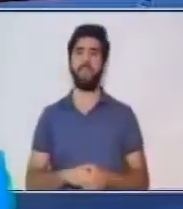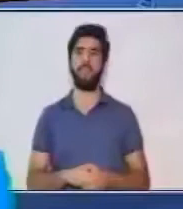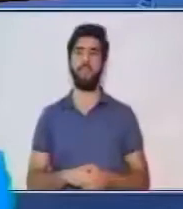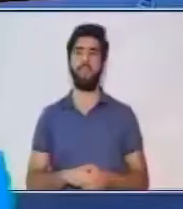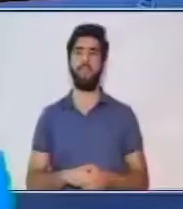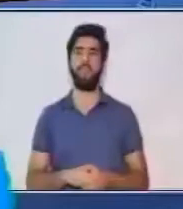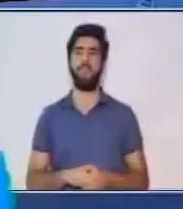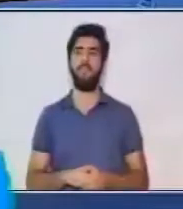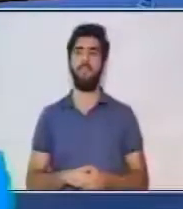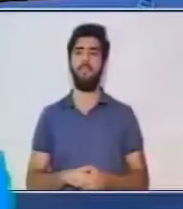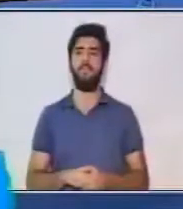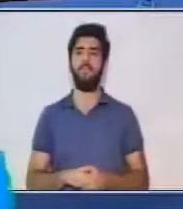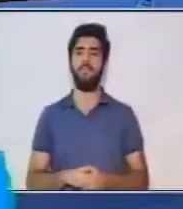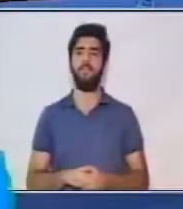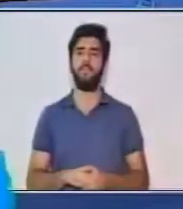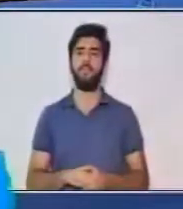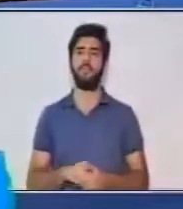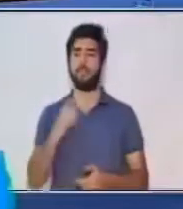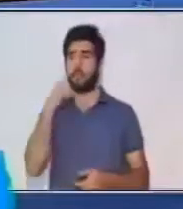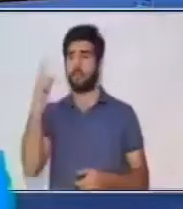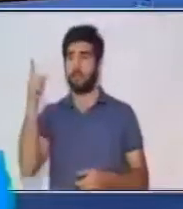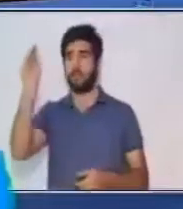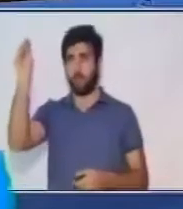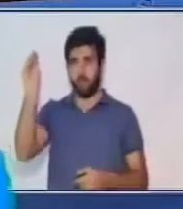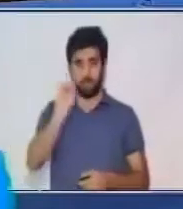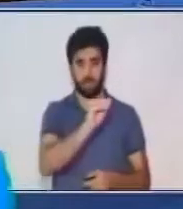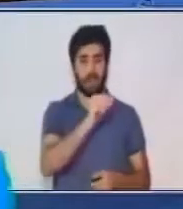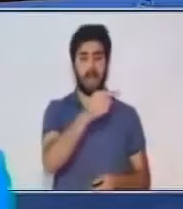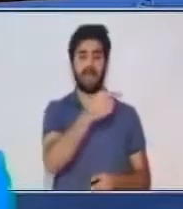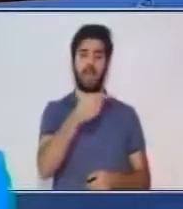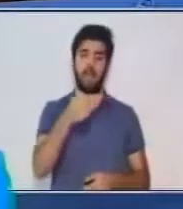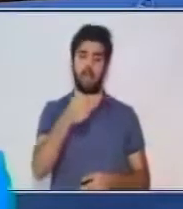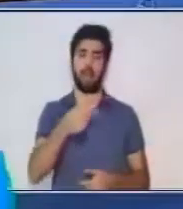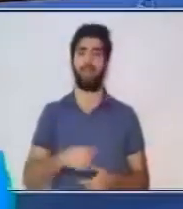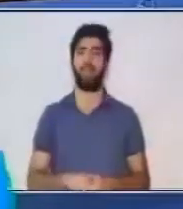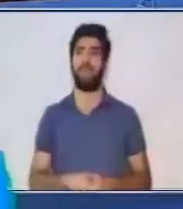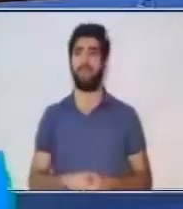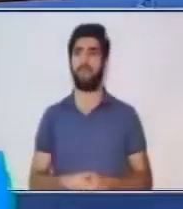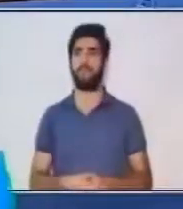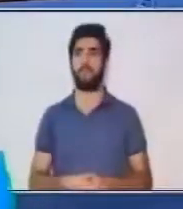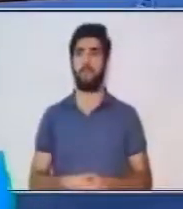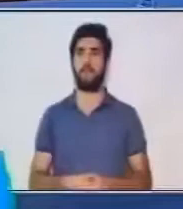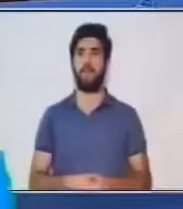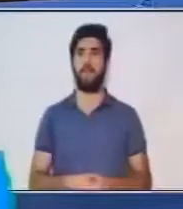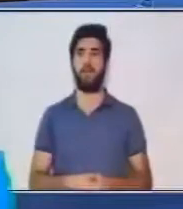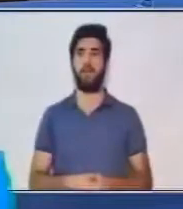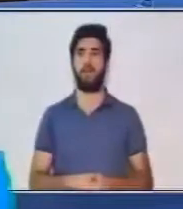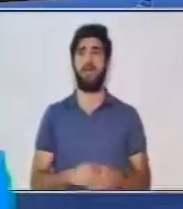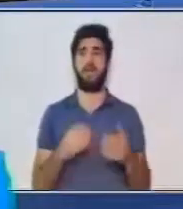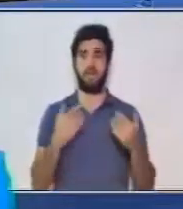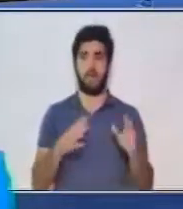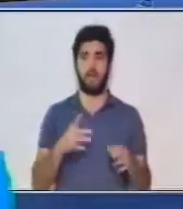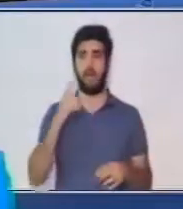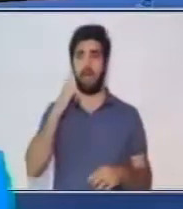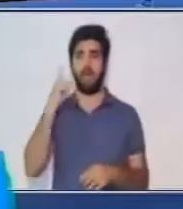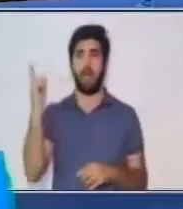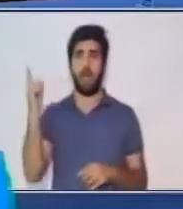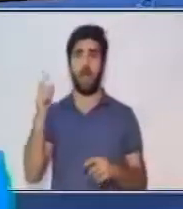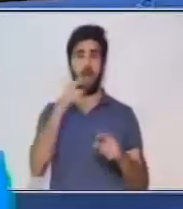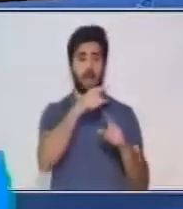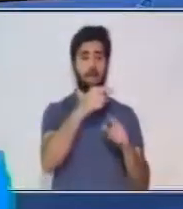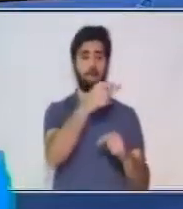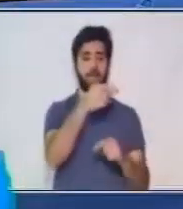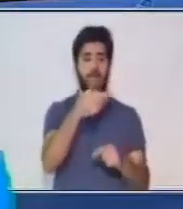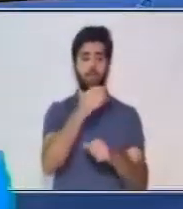signo negativo, copiamos ese signo. Y para sacar el signo del segundo, vamos a